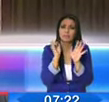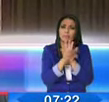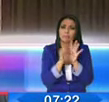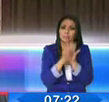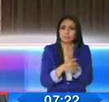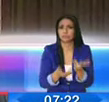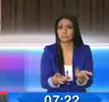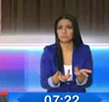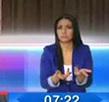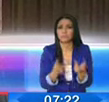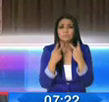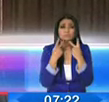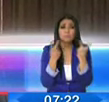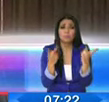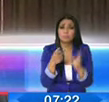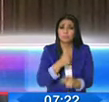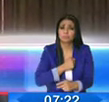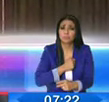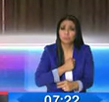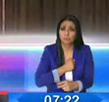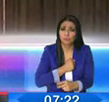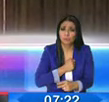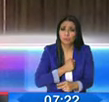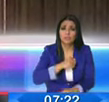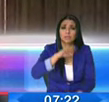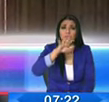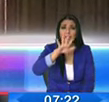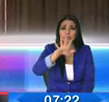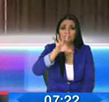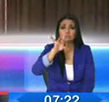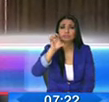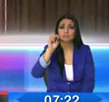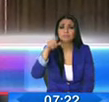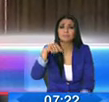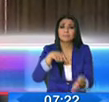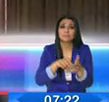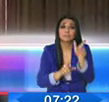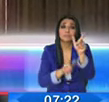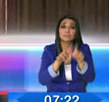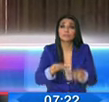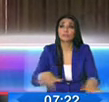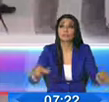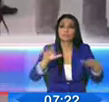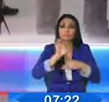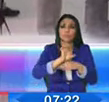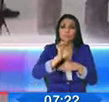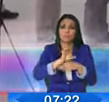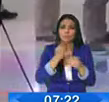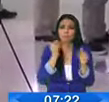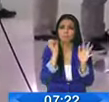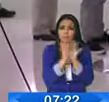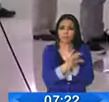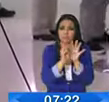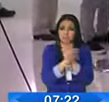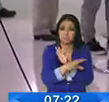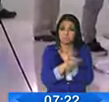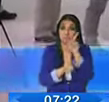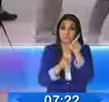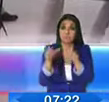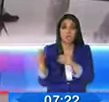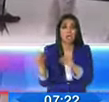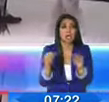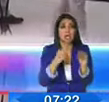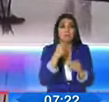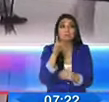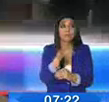que son del público en general de 580 mil clientes a nivel nacional los rumores hablaban de una incautación este